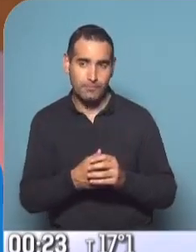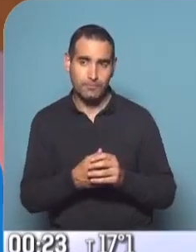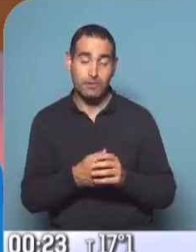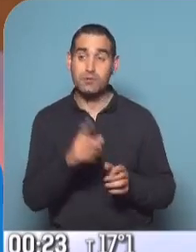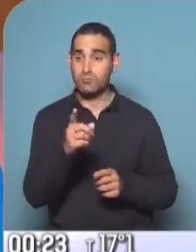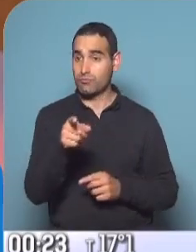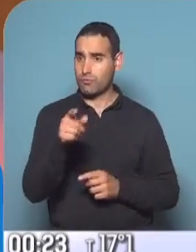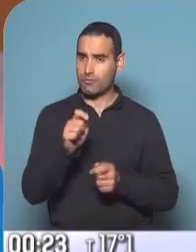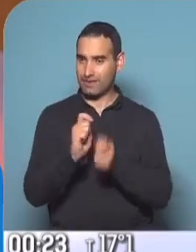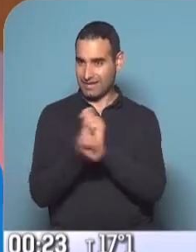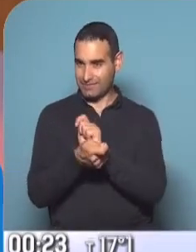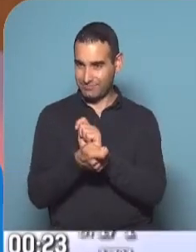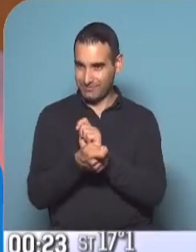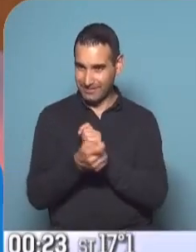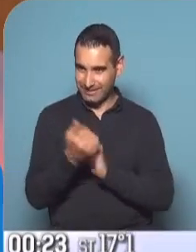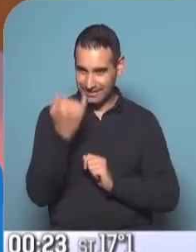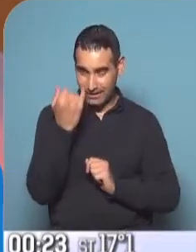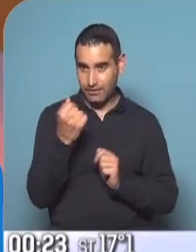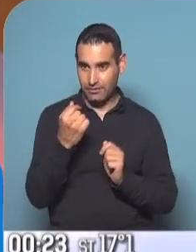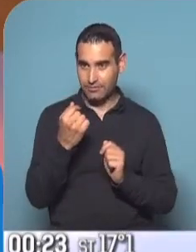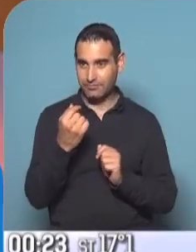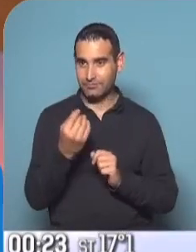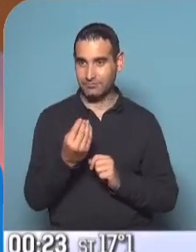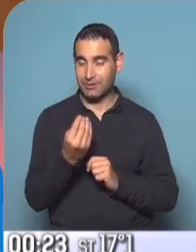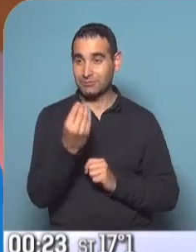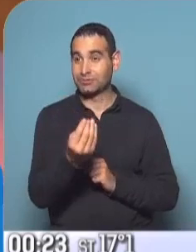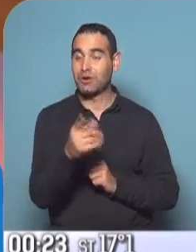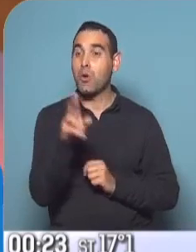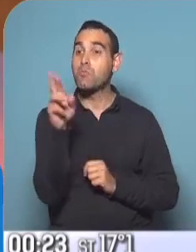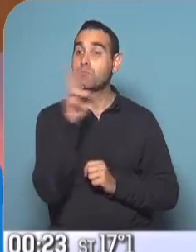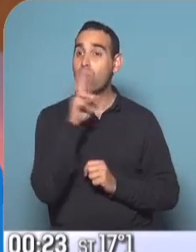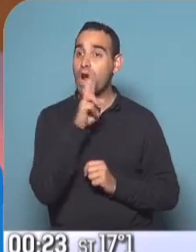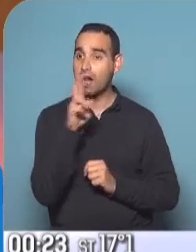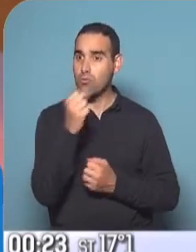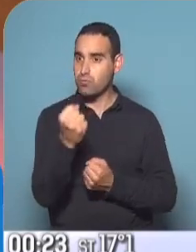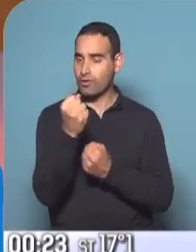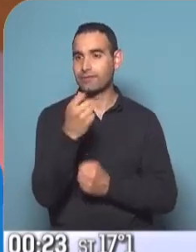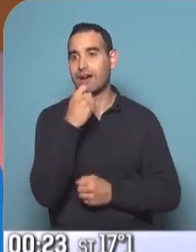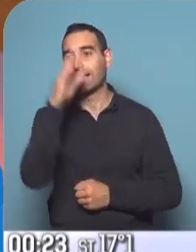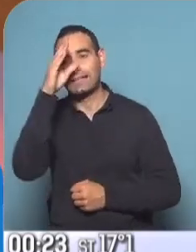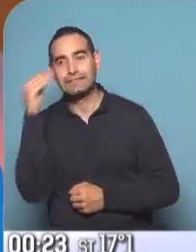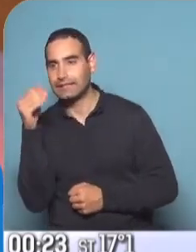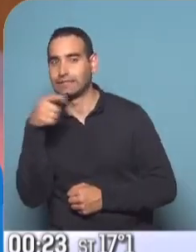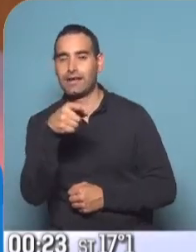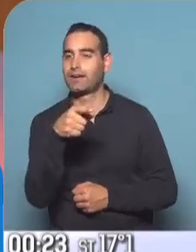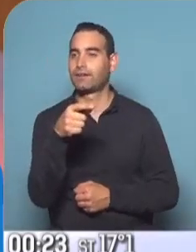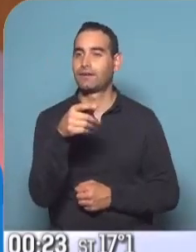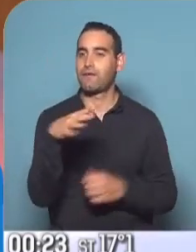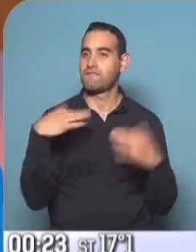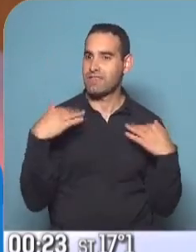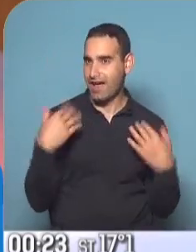modificado precisamente la aparición de esa de la mujer en el poder desde cristina hasta vidal